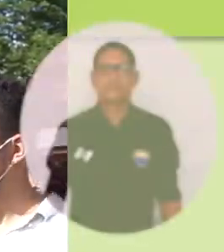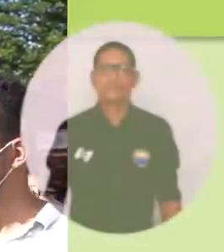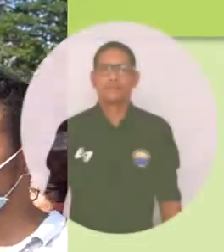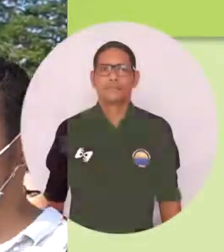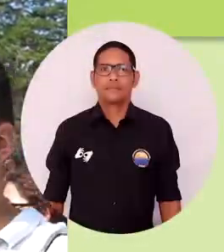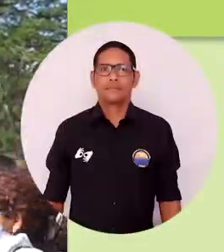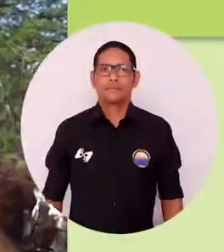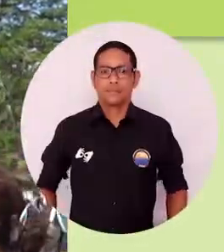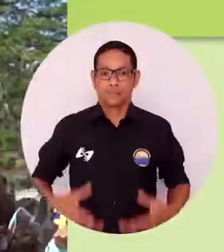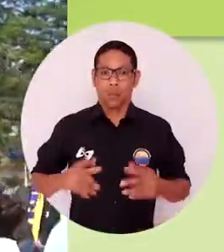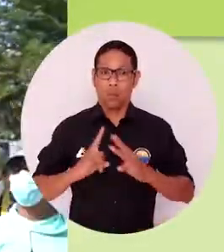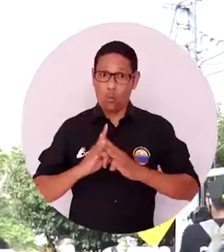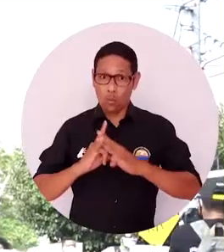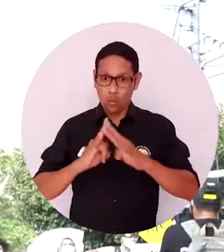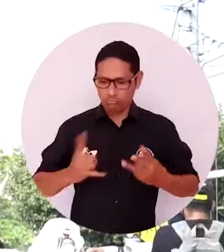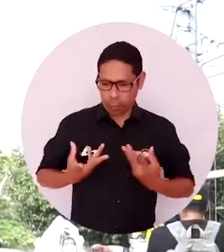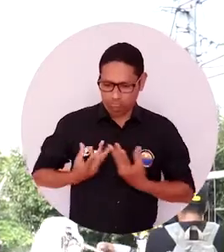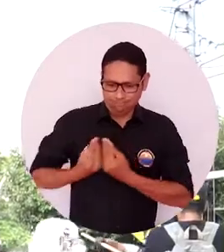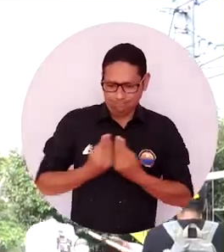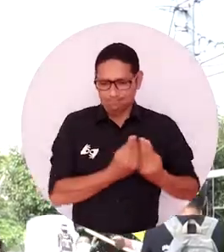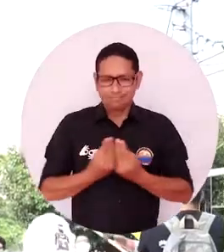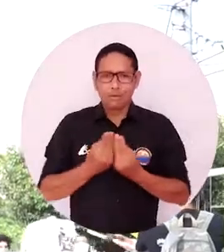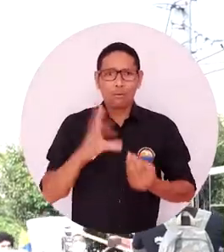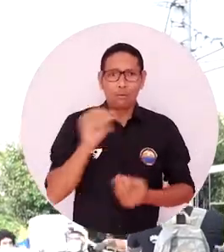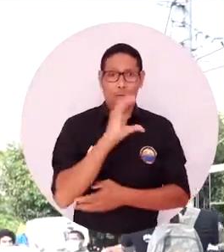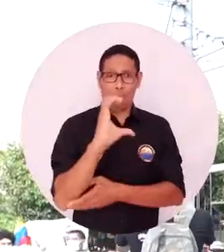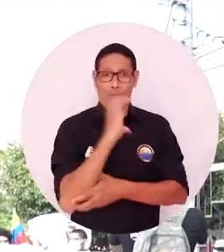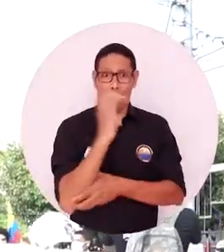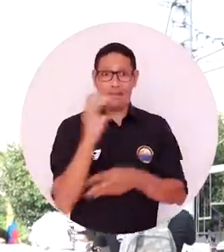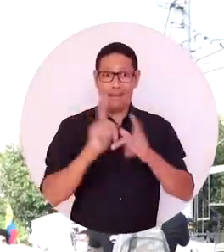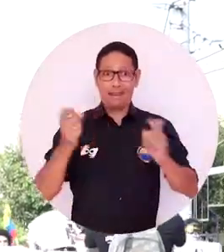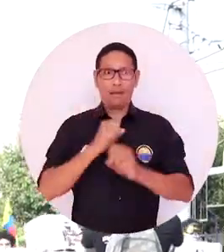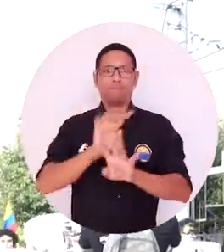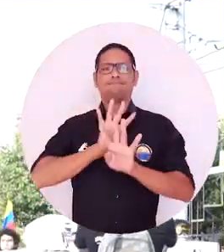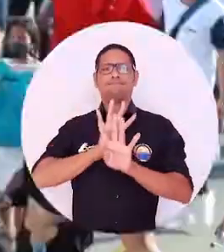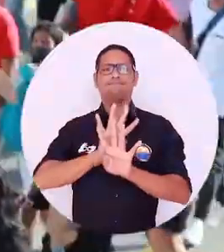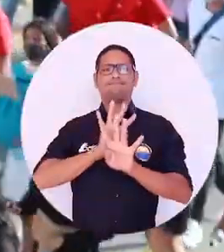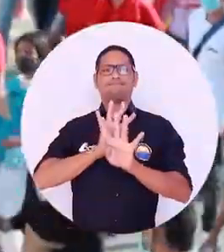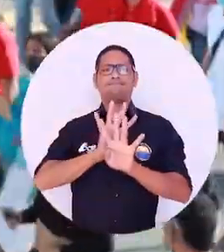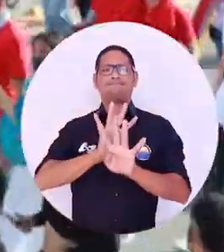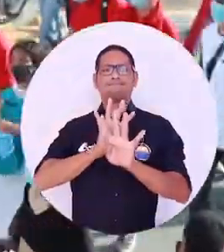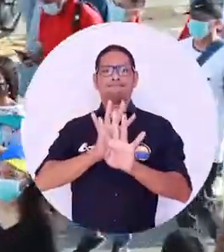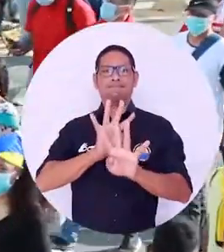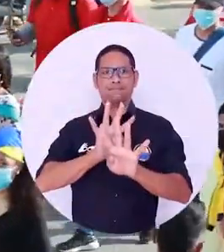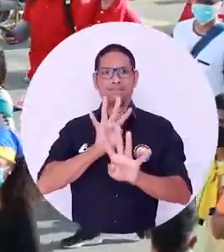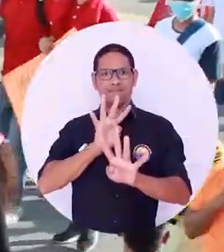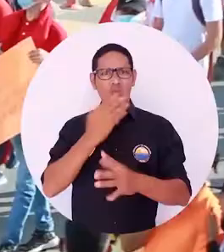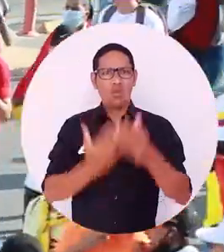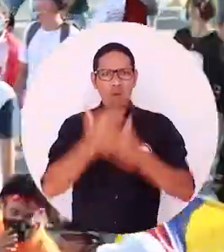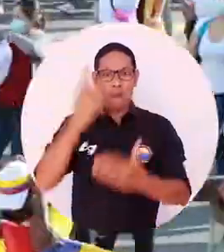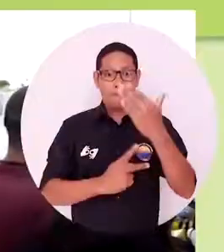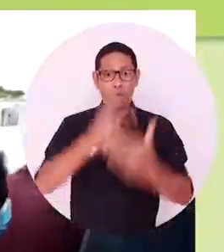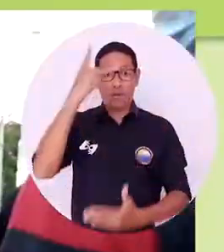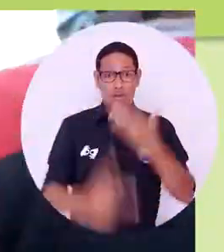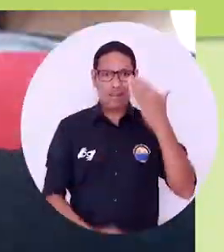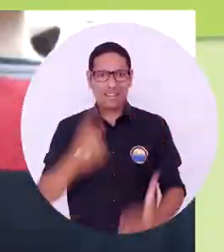La Universidad del Magdalena se unió a la voz del pueblo colombiano que salió a las calles a marchar pacíficamente por el proyecto de reforma tributaria y